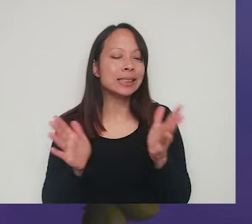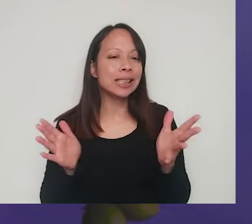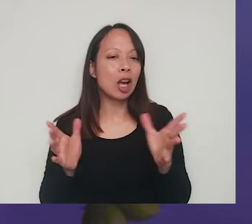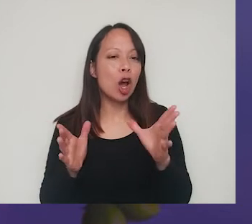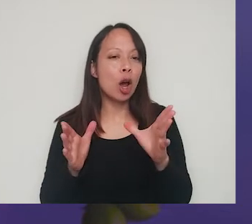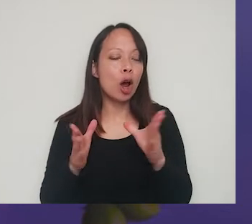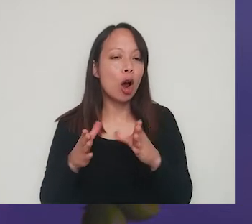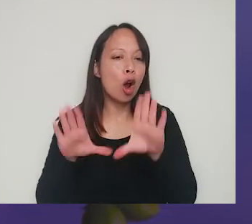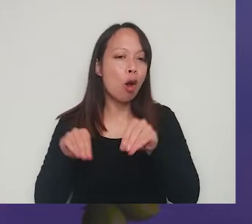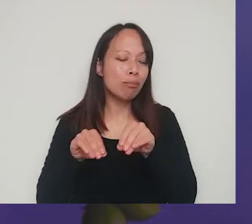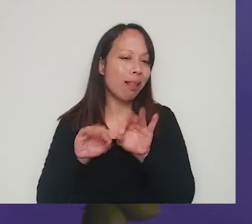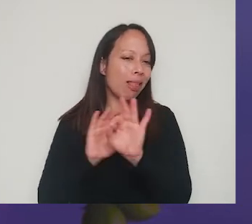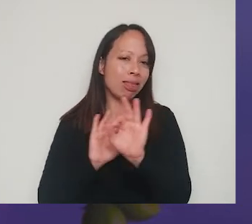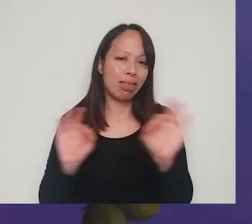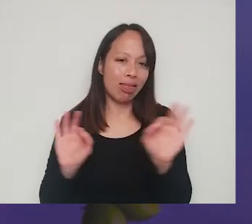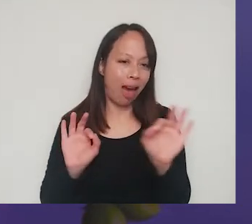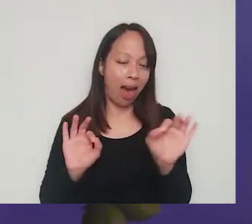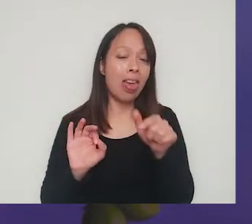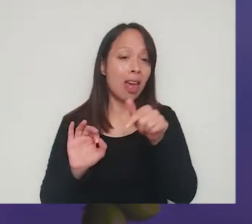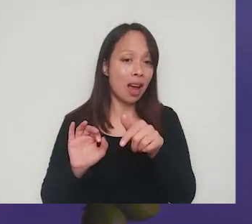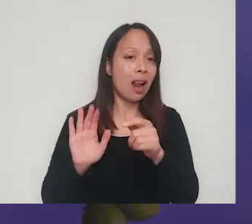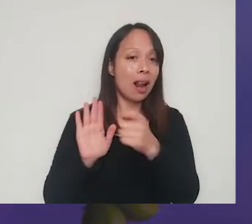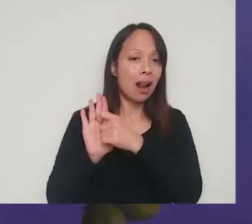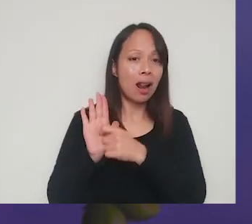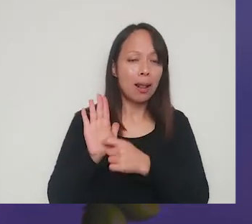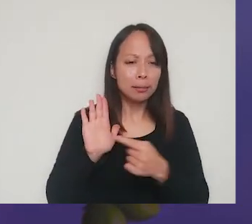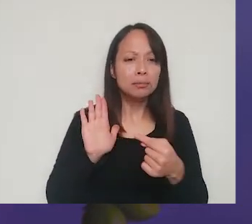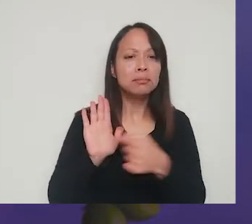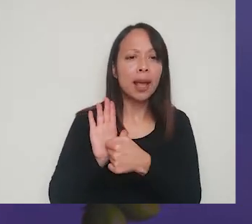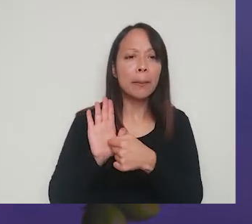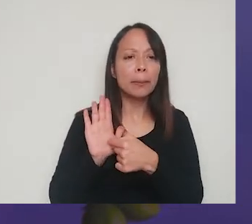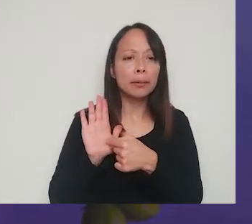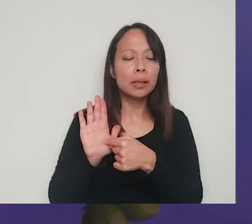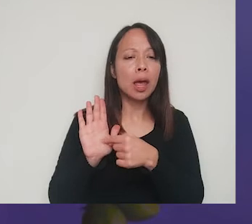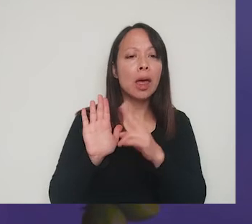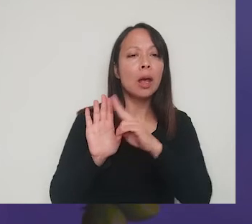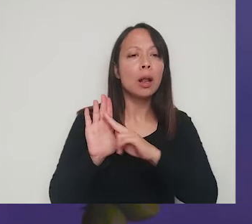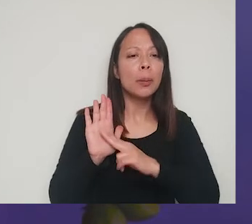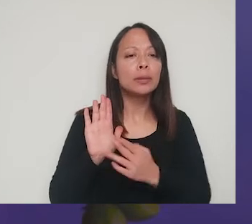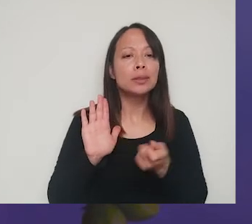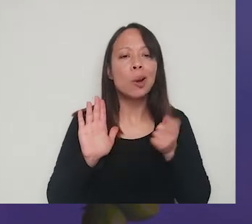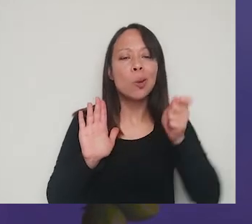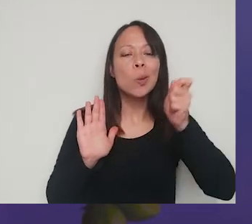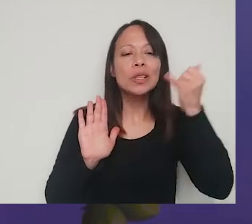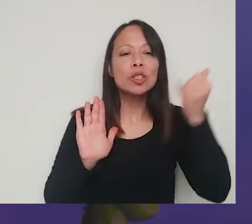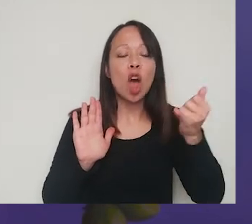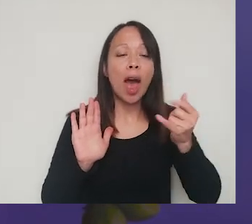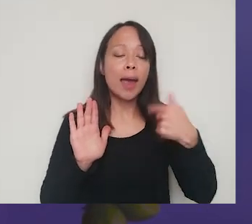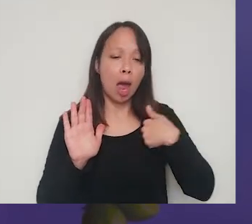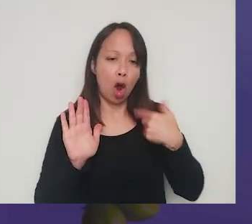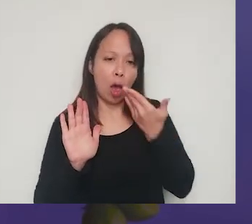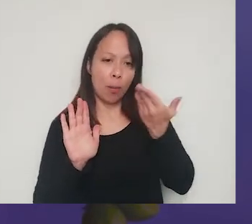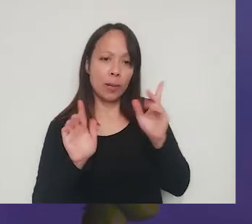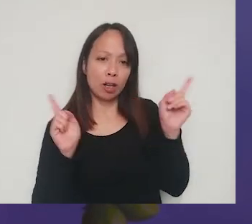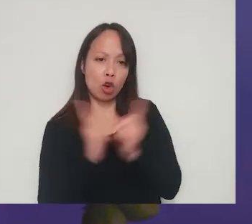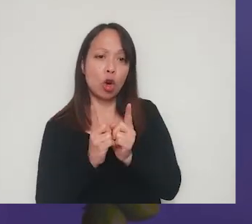gratuito. Nos encontramos con diversos obstáculos que fue necesario salvar y saltear a partir de diversos precedentes judiciales, pero yo